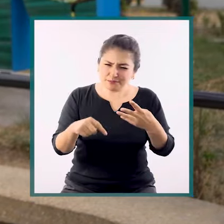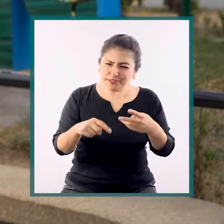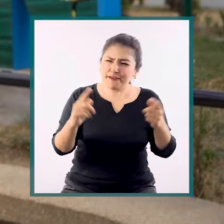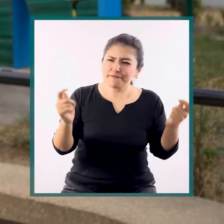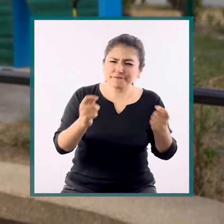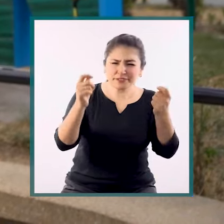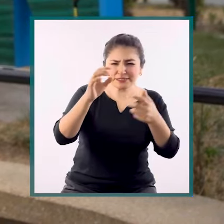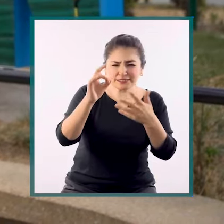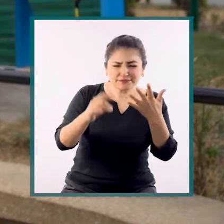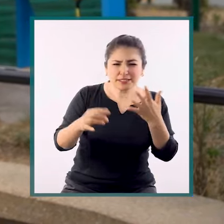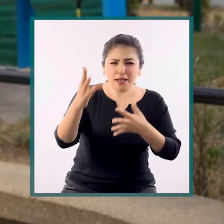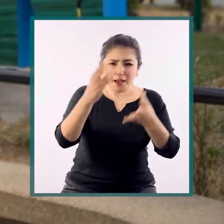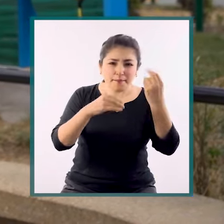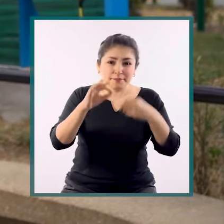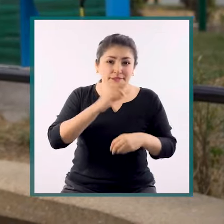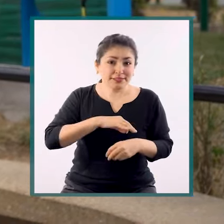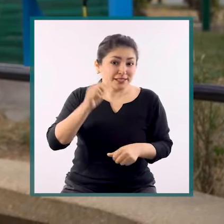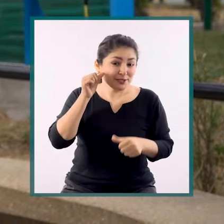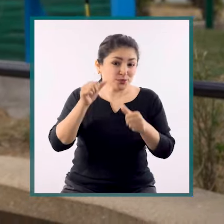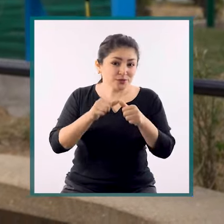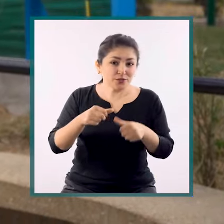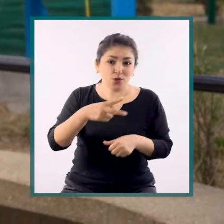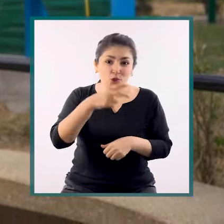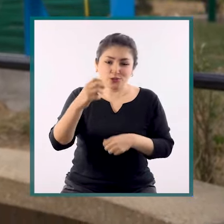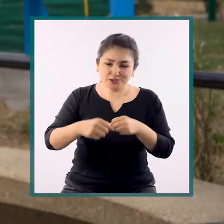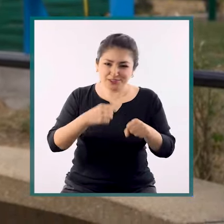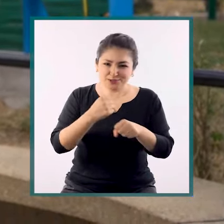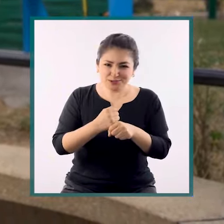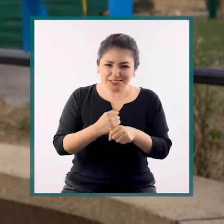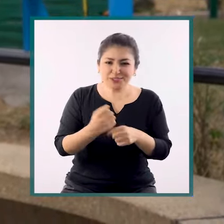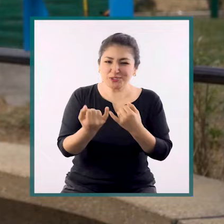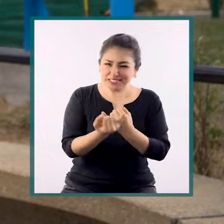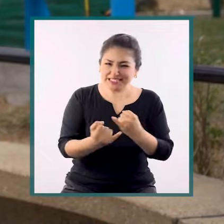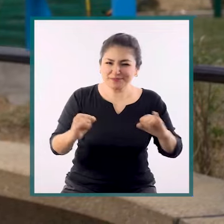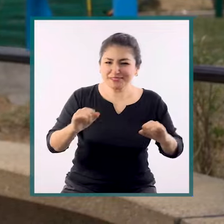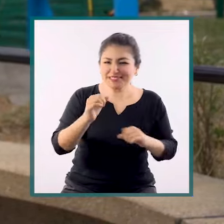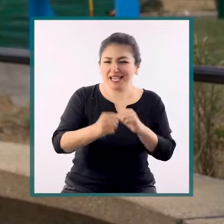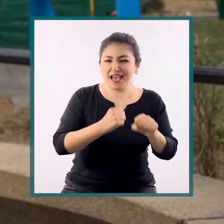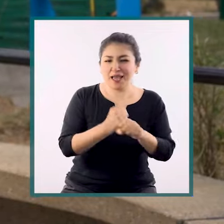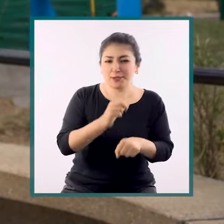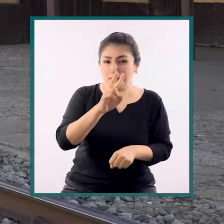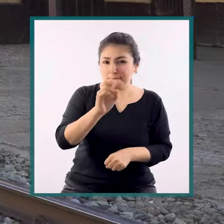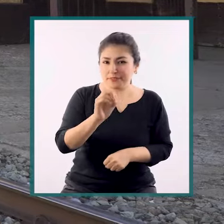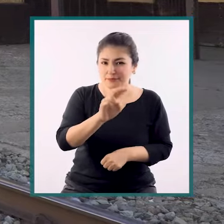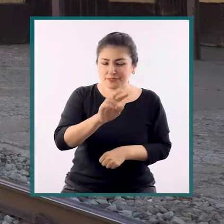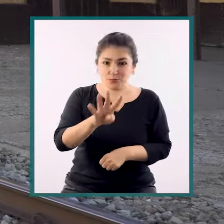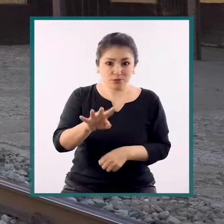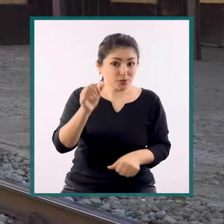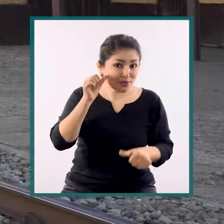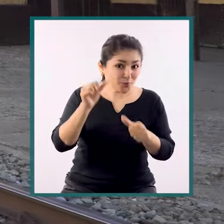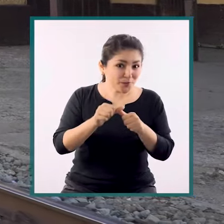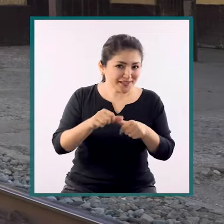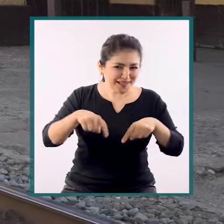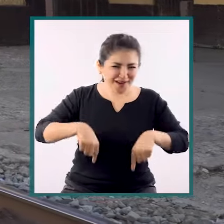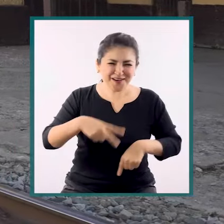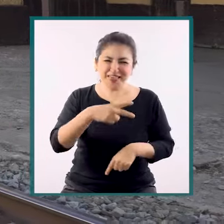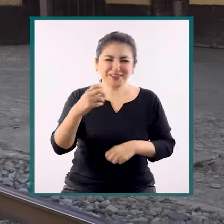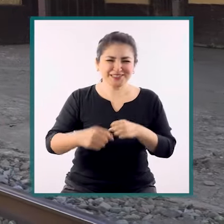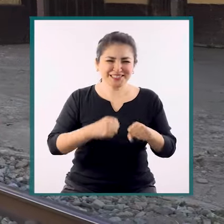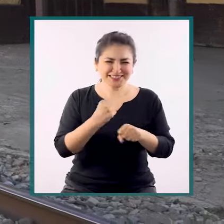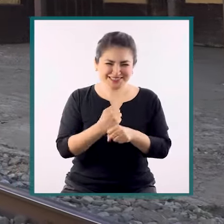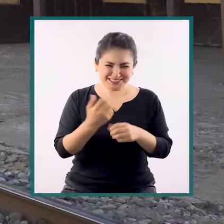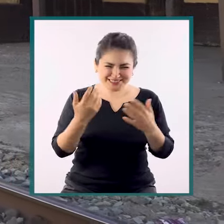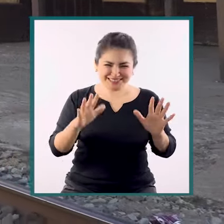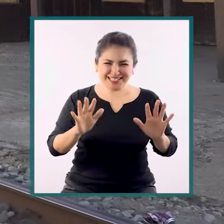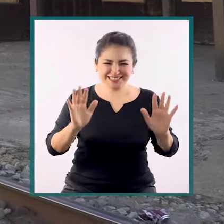de las festividades que se darán en el marco de la conmemoración de nuestro Bicentenario 2024. Y recuerden que ya estamos en